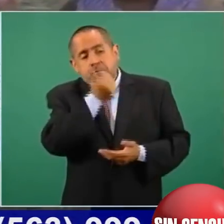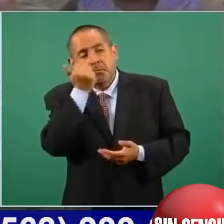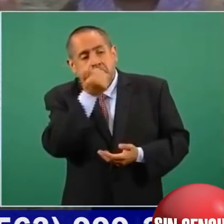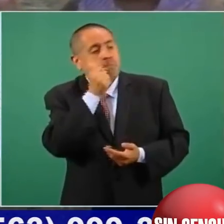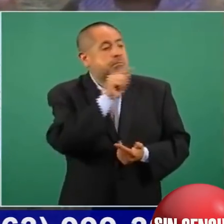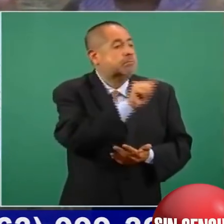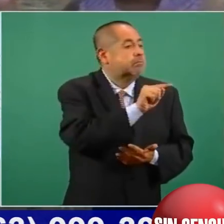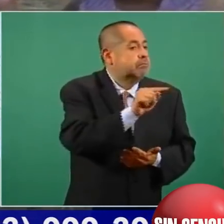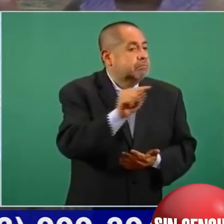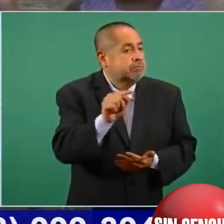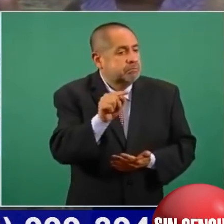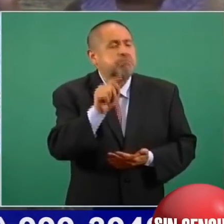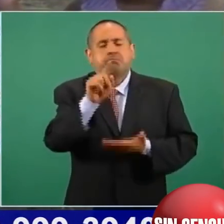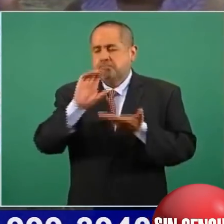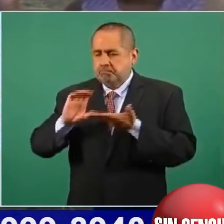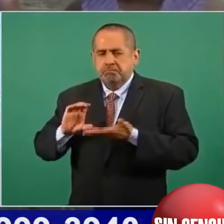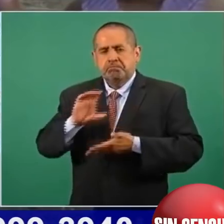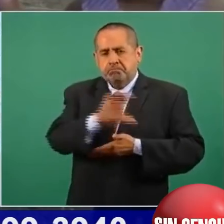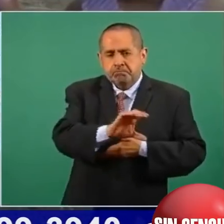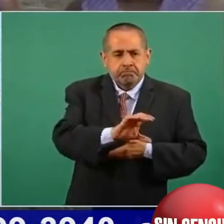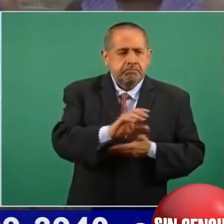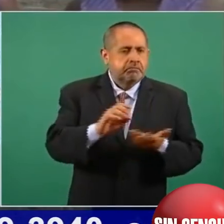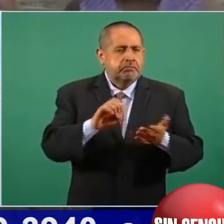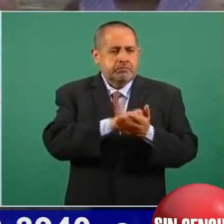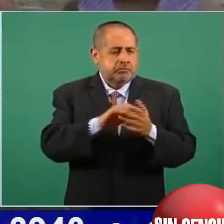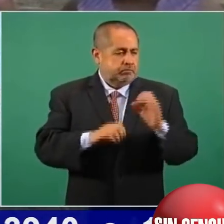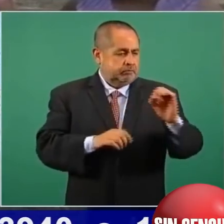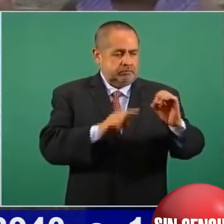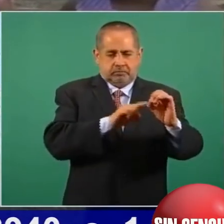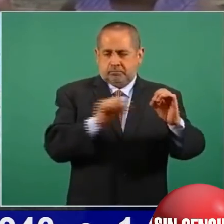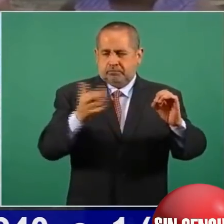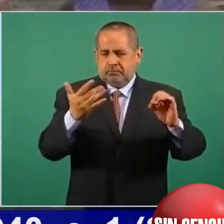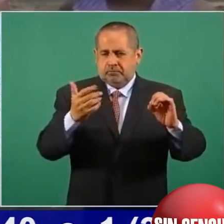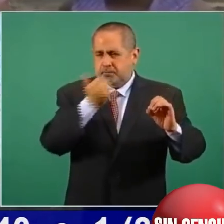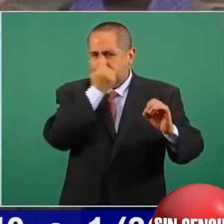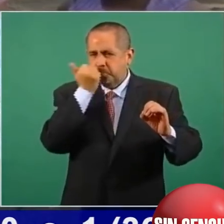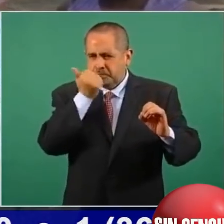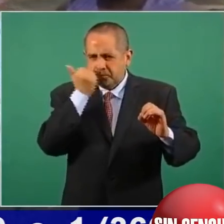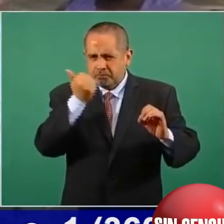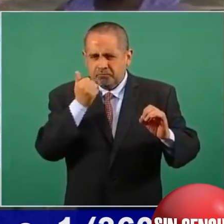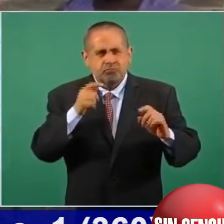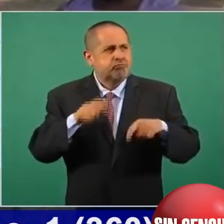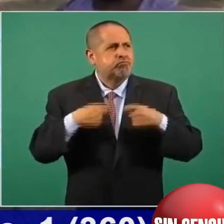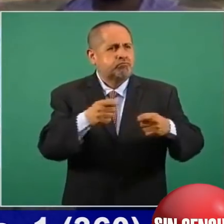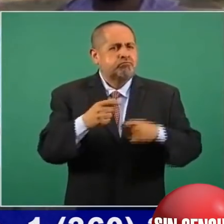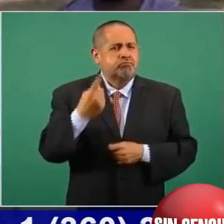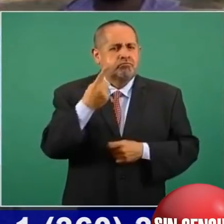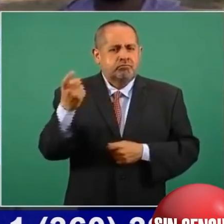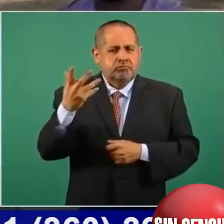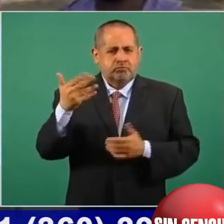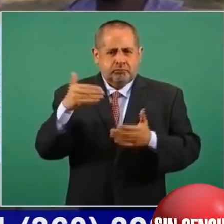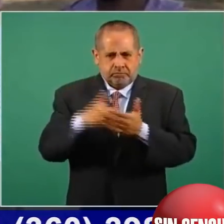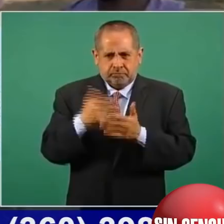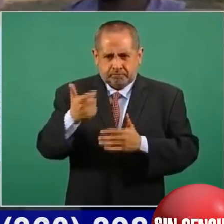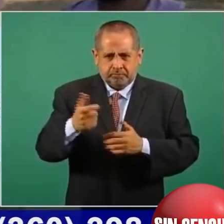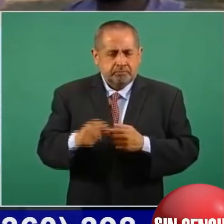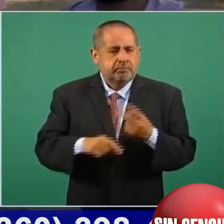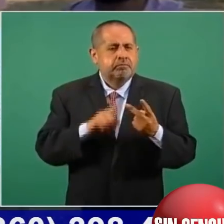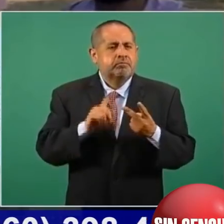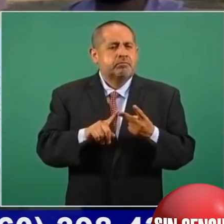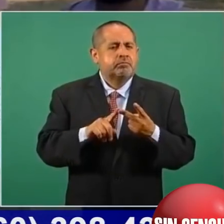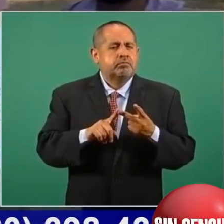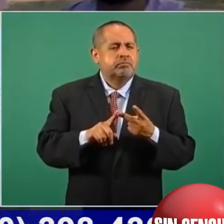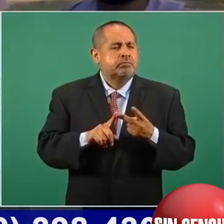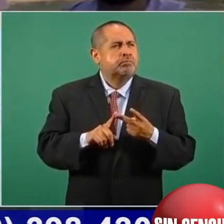tienen. Si es de 0 a 50 alumnos, son 150,000 pesos.